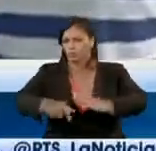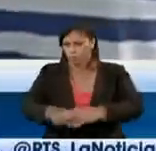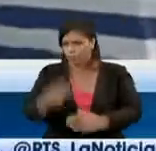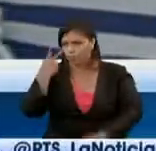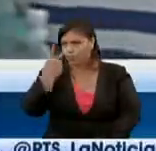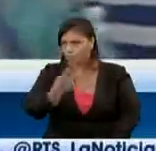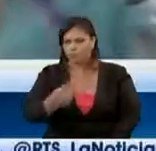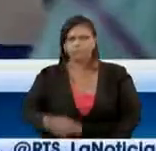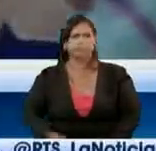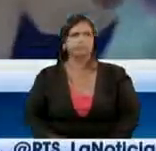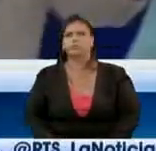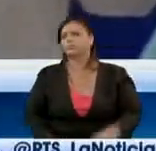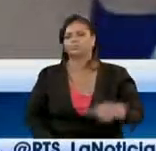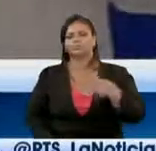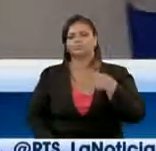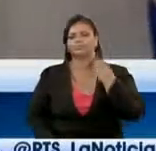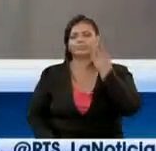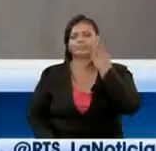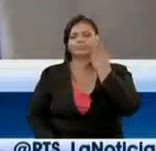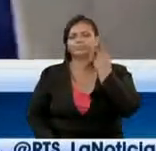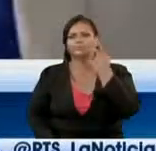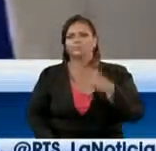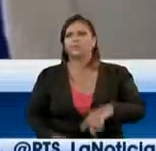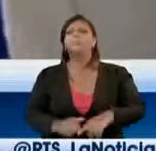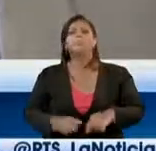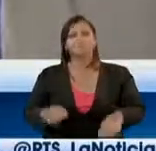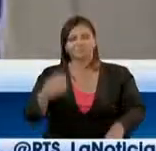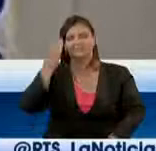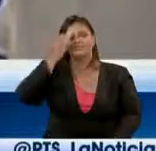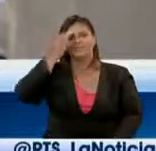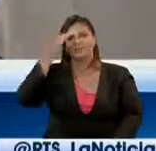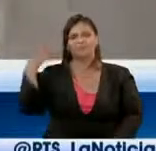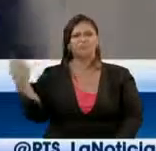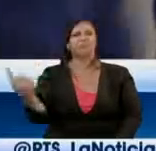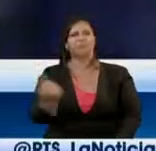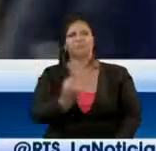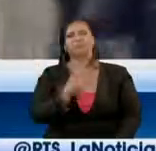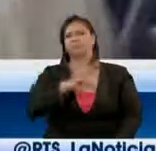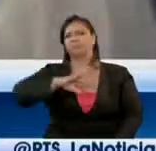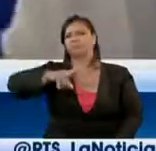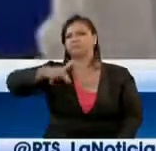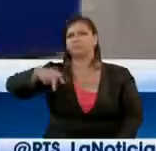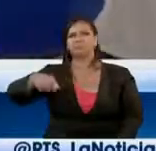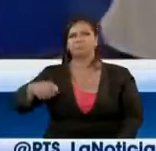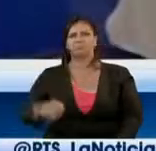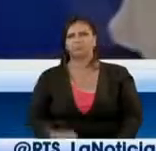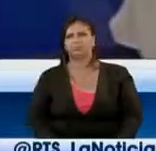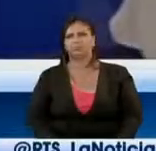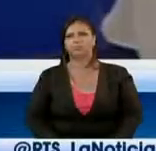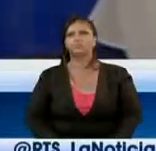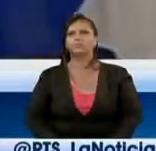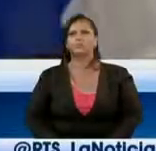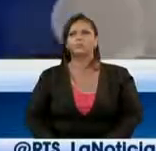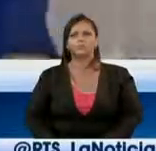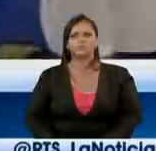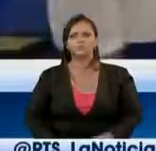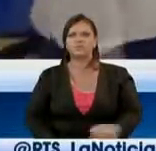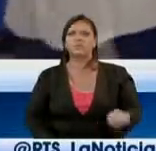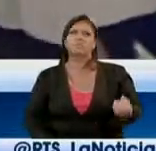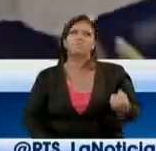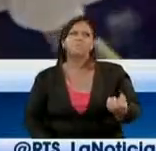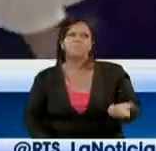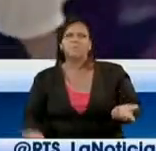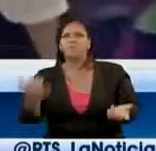aquello? No, por el momento no, pero sí hay demasiada delincuencia aquí. ¿Demasiada? Sí. ¿Porque todos los días he escuchado algo? Sí, roba de